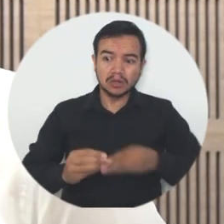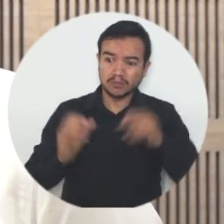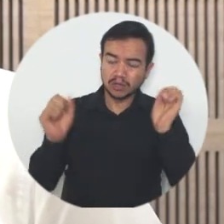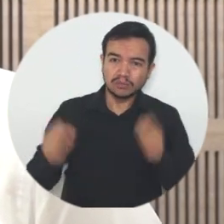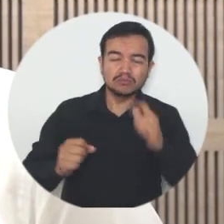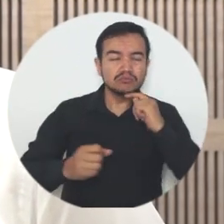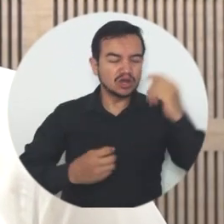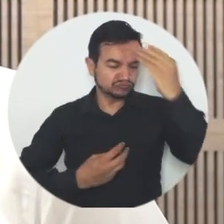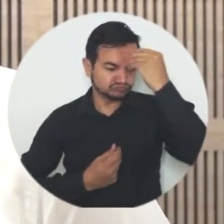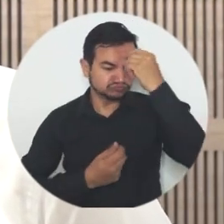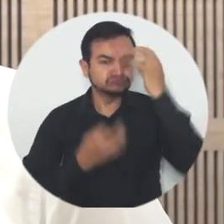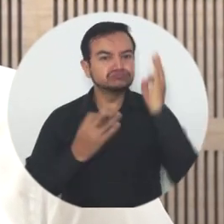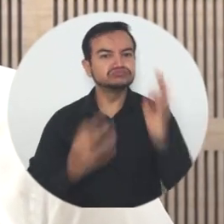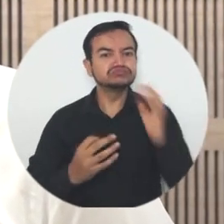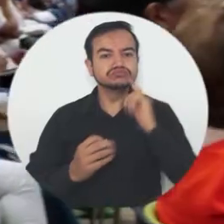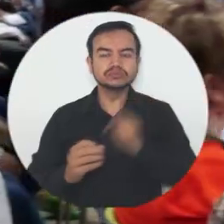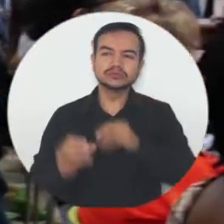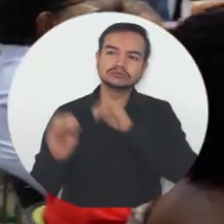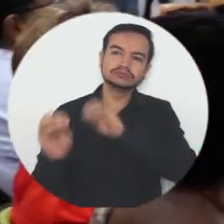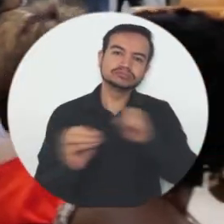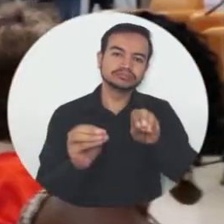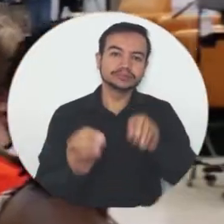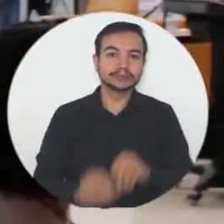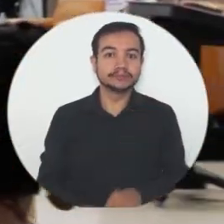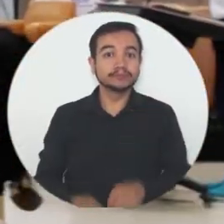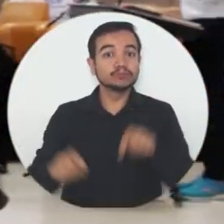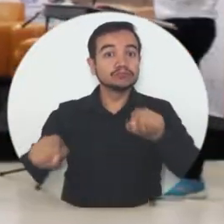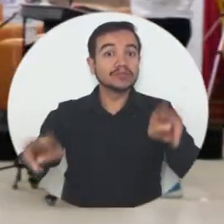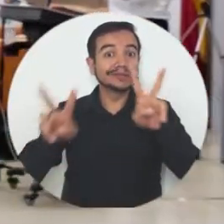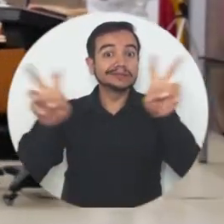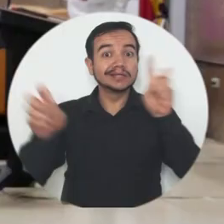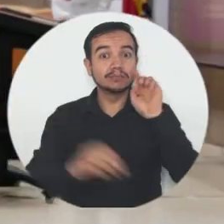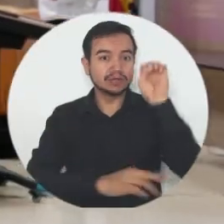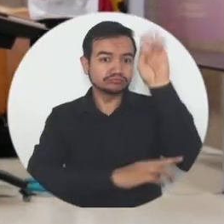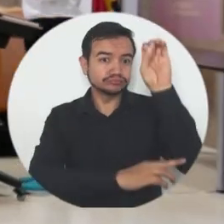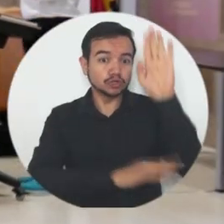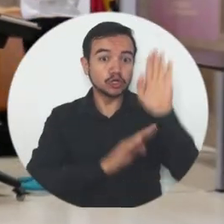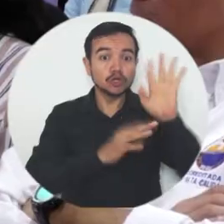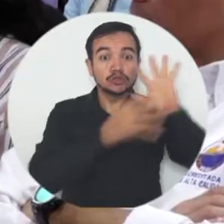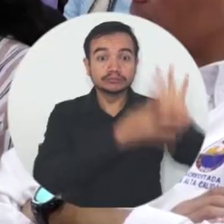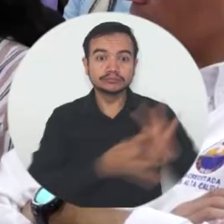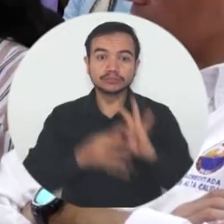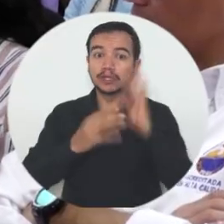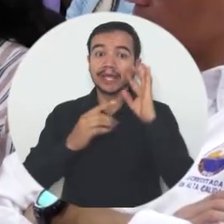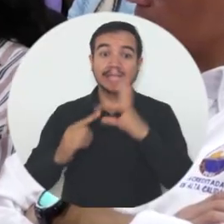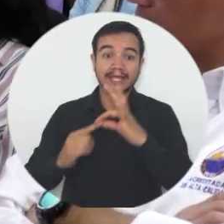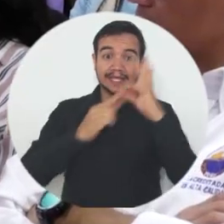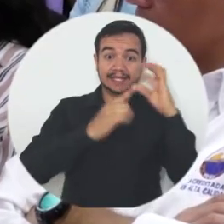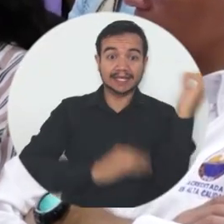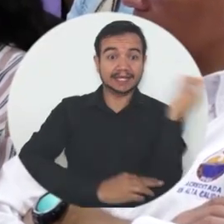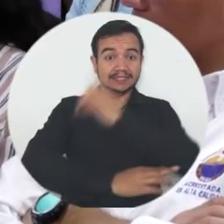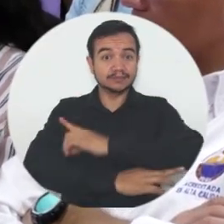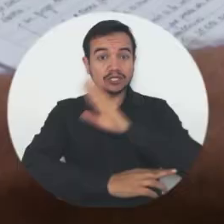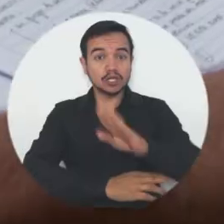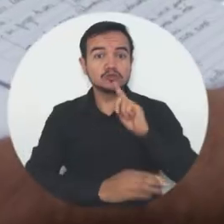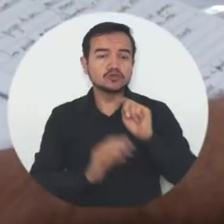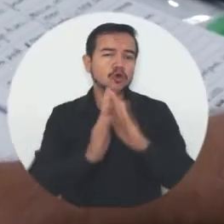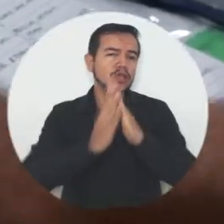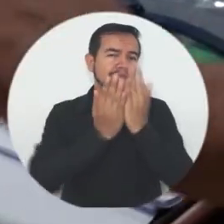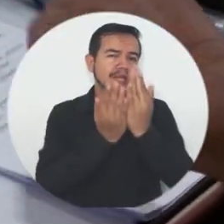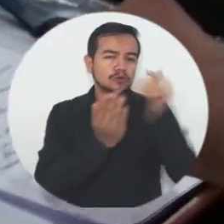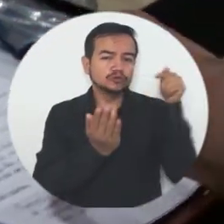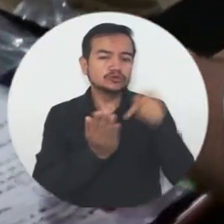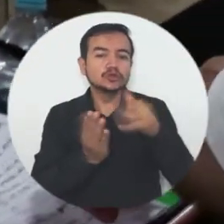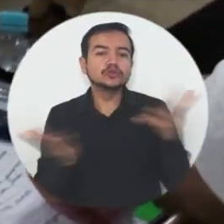un senso ético muy, muy fuerte. Durante la actividad desarrollada en el marco de la Agenda Regional de la Feria Internacional del Libro de